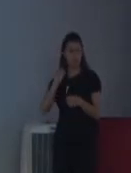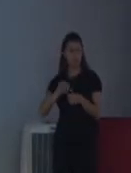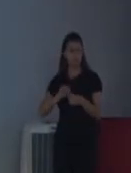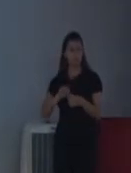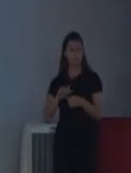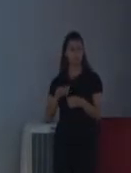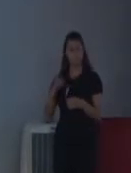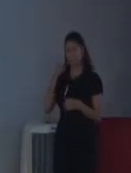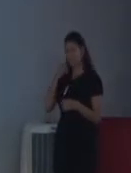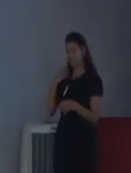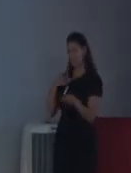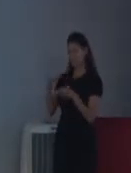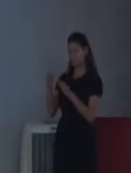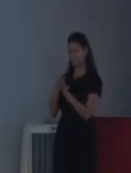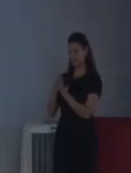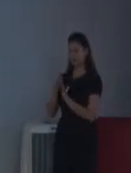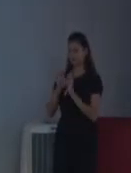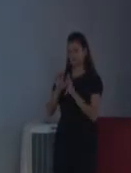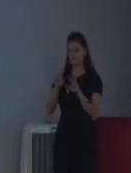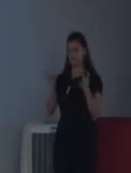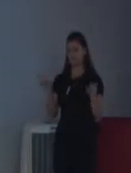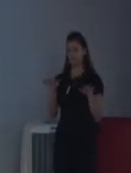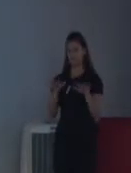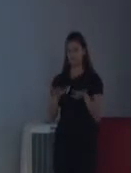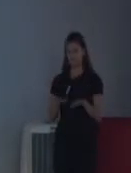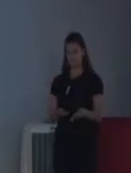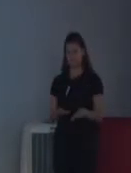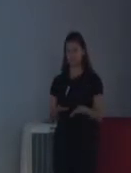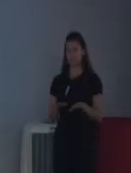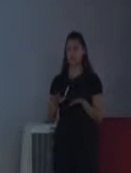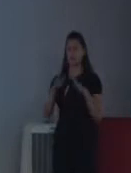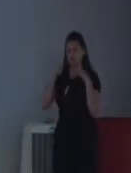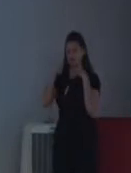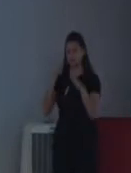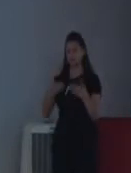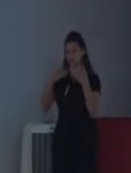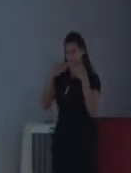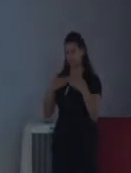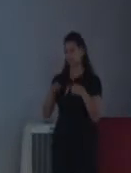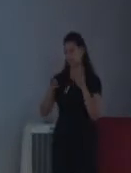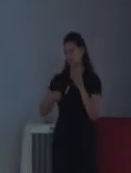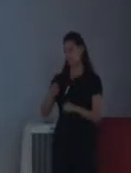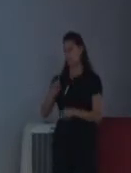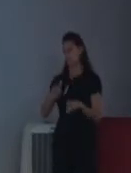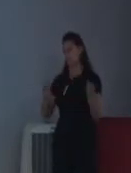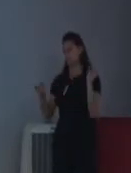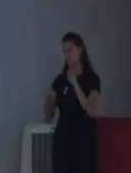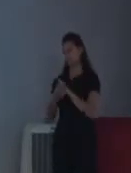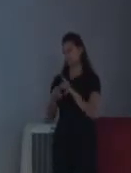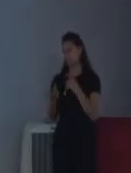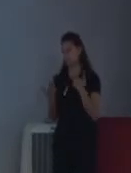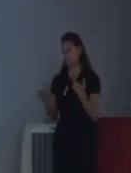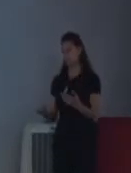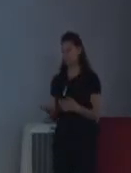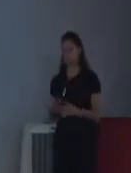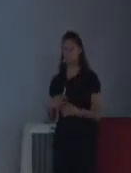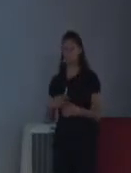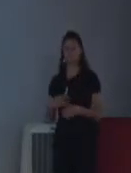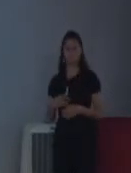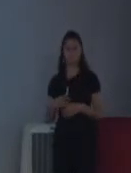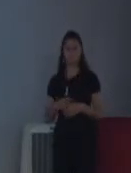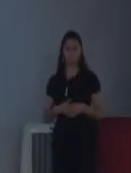Mira, a ver, te cuento, el tema de oficina de atención a la discapacidad puede variar. ¿En qué